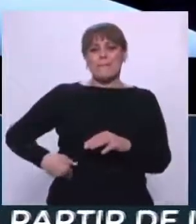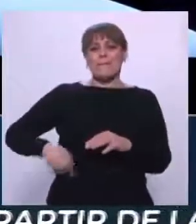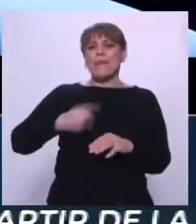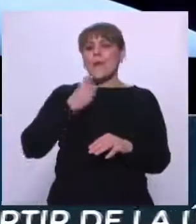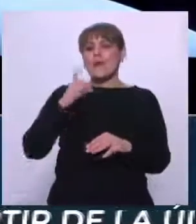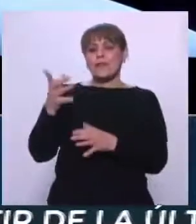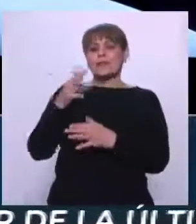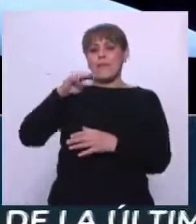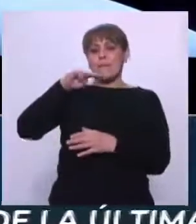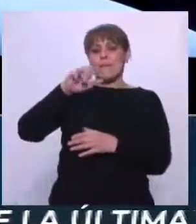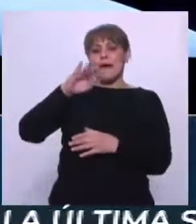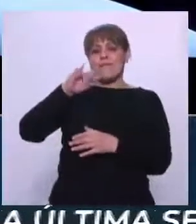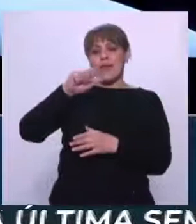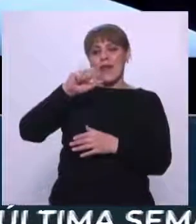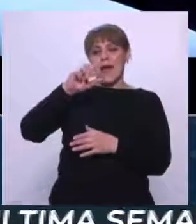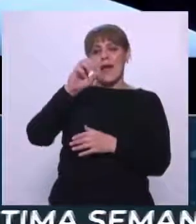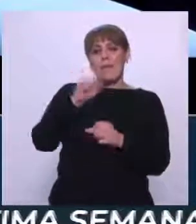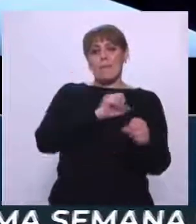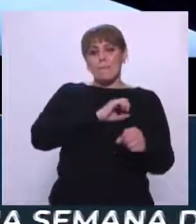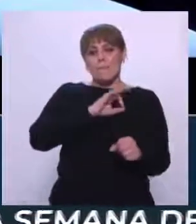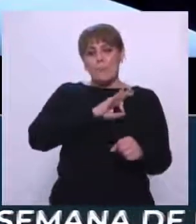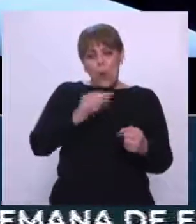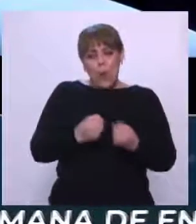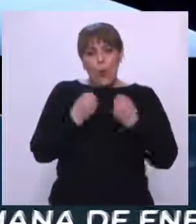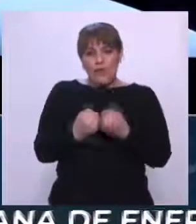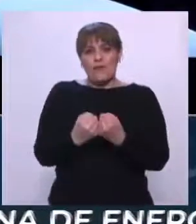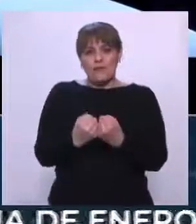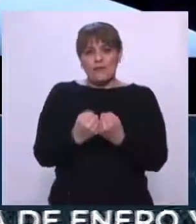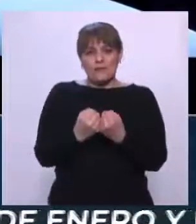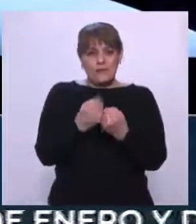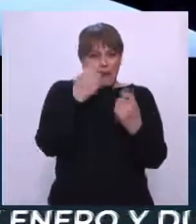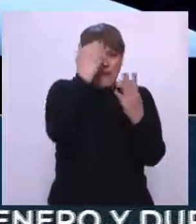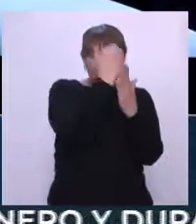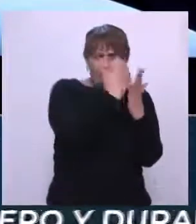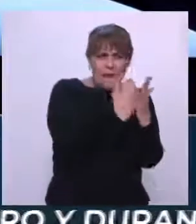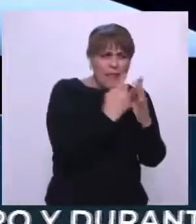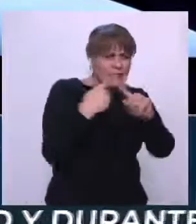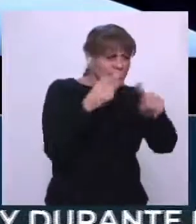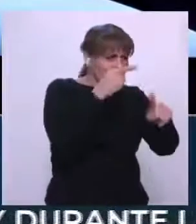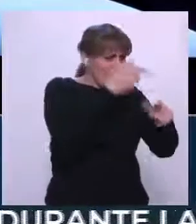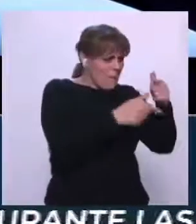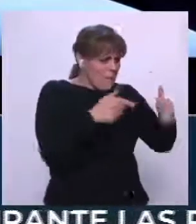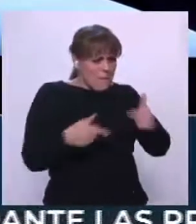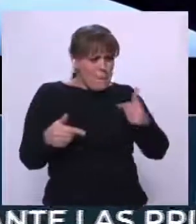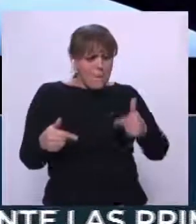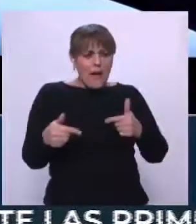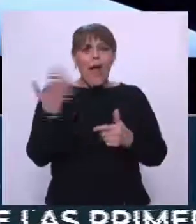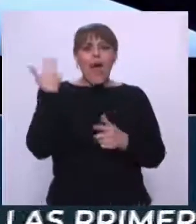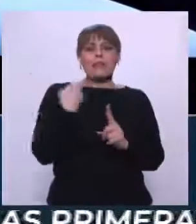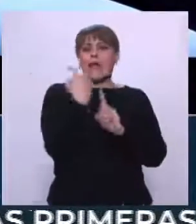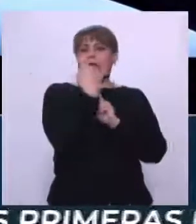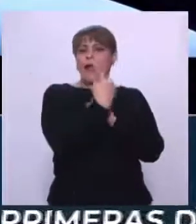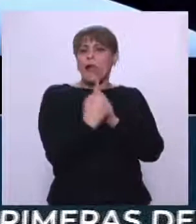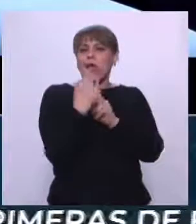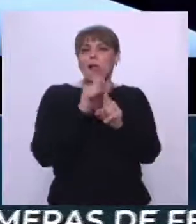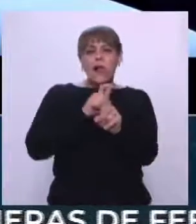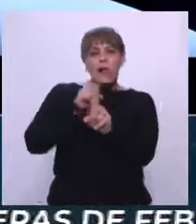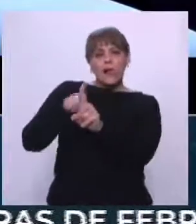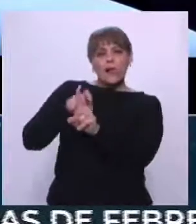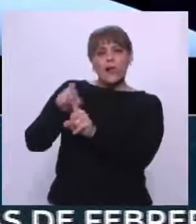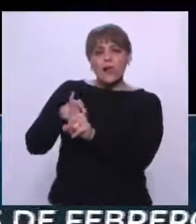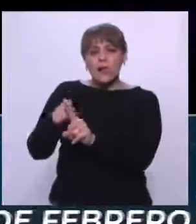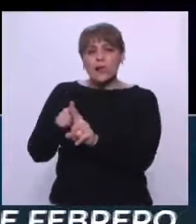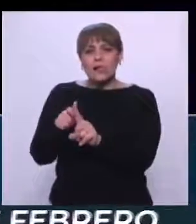presidente y ha hablado durante mucho tiempo. Todos estos casos van confirmando lo que mucho se burlaban anteriormente cuando el